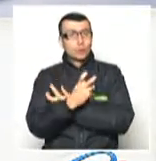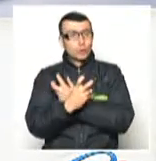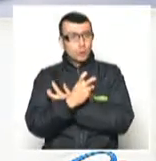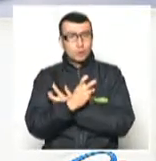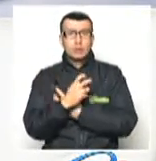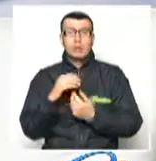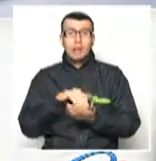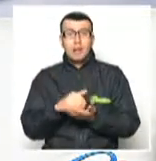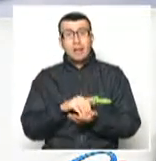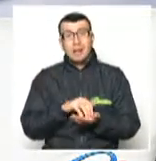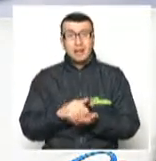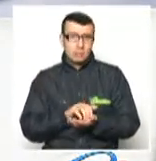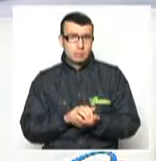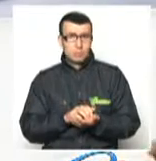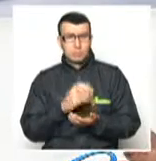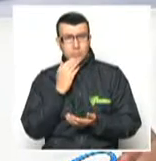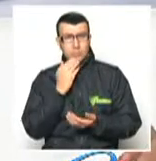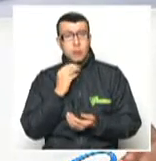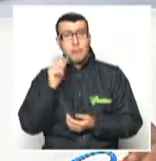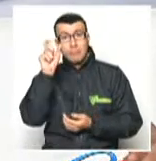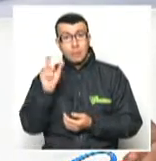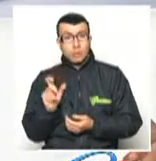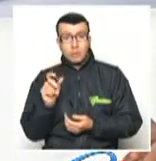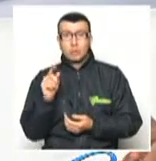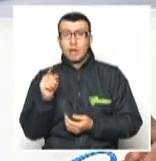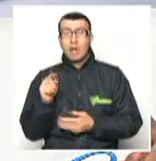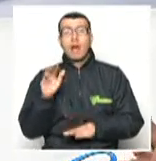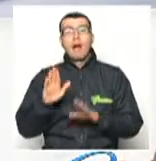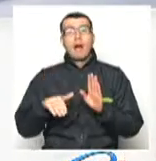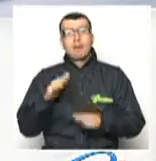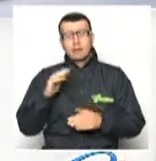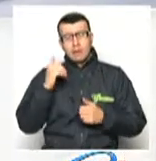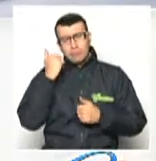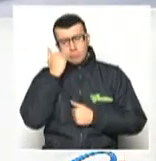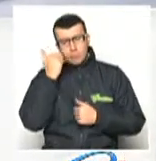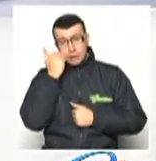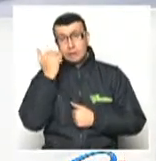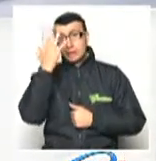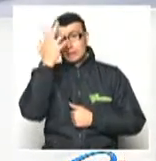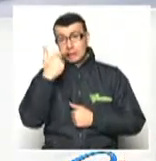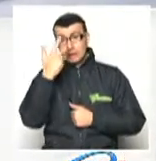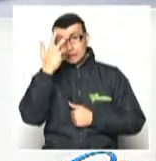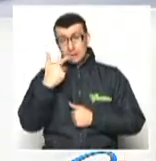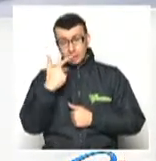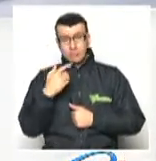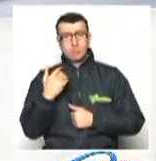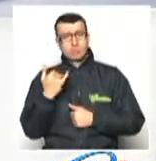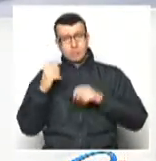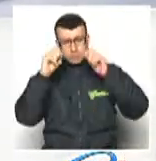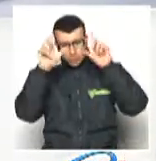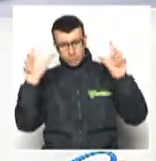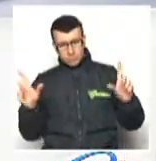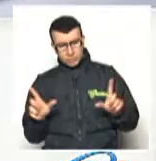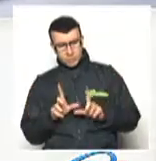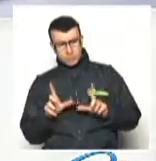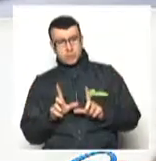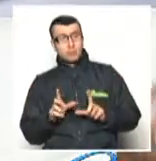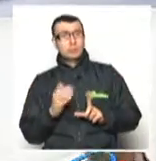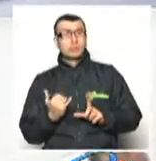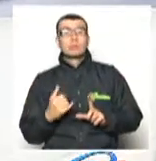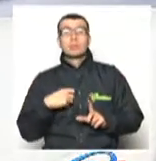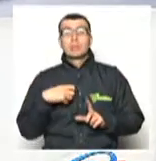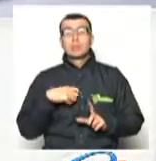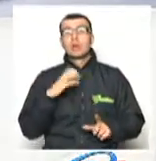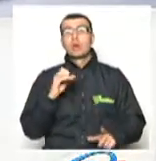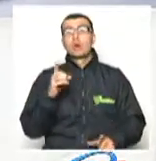¿Qué pasa cuando una persona en los exámenes le sale una osteoporosis y necesita un tratamiento de implantes o de cirugías en